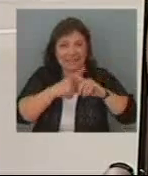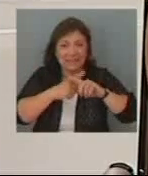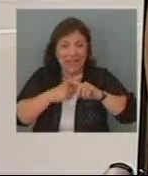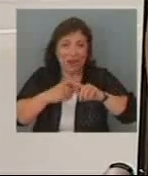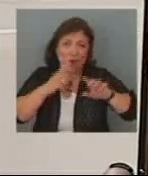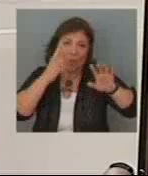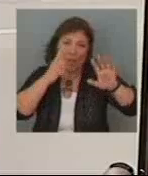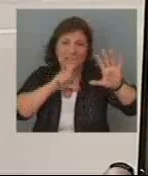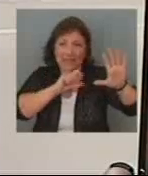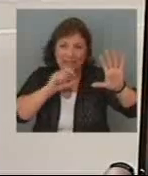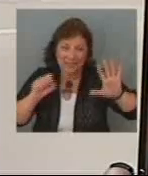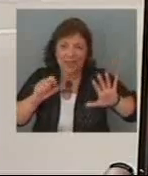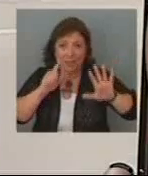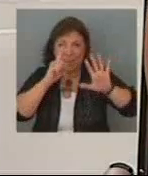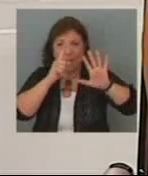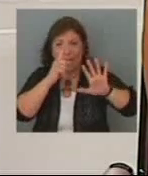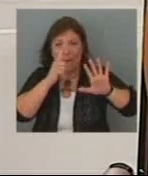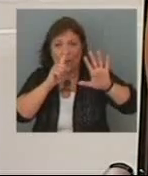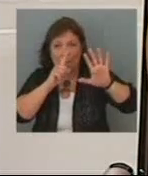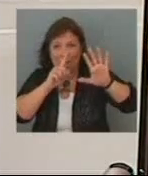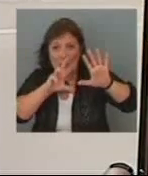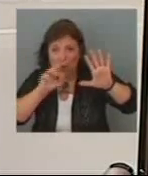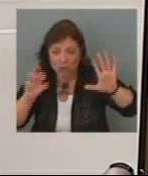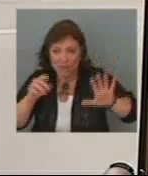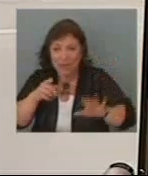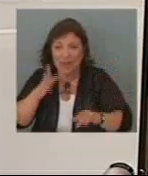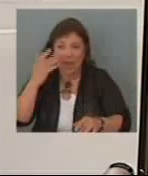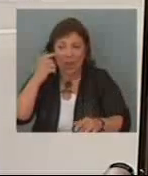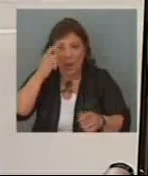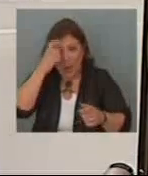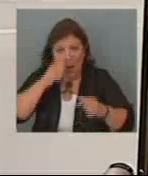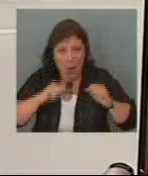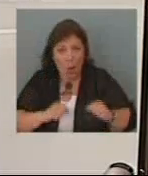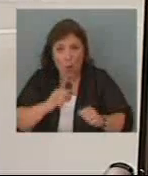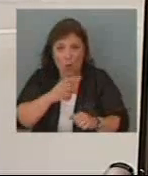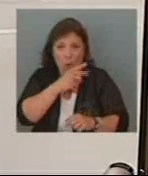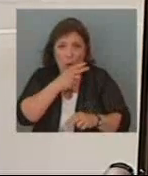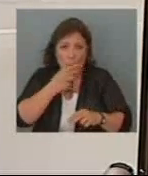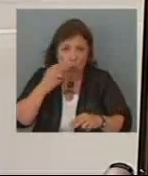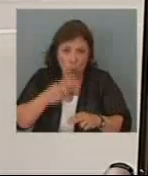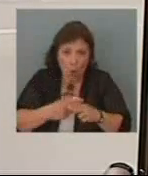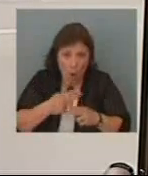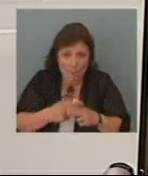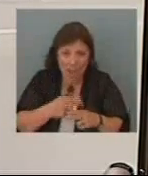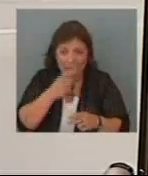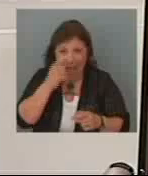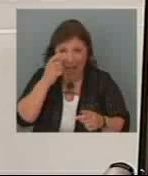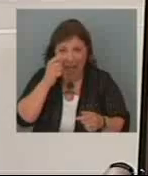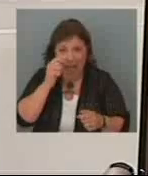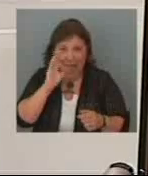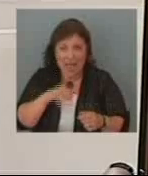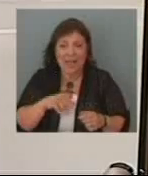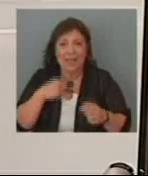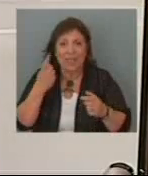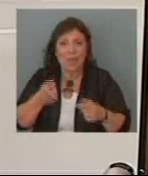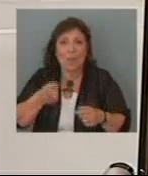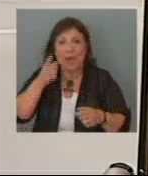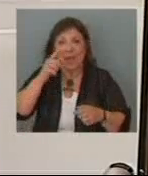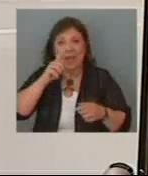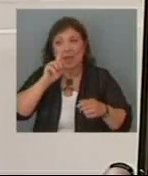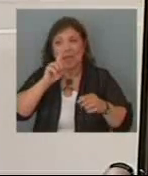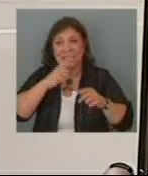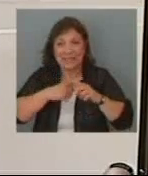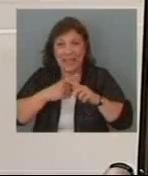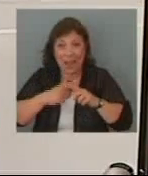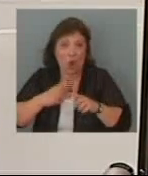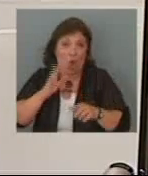XIX perteneció tanto a Polonia como al Imperio Otomano como a Rusia, y ya en el siglo XX tenemos el control de lo que fue la Unión Soviética. Pero